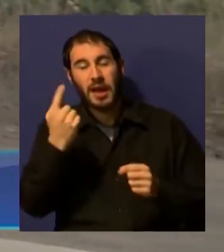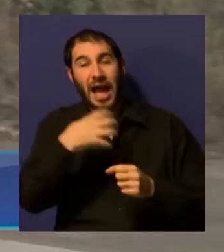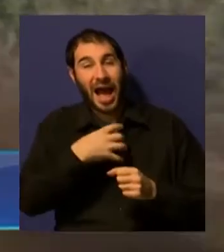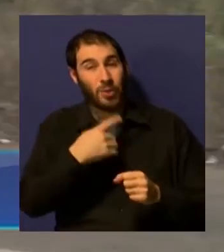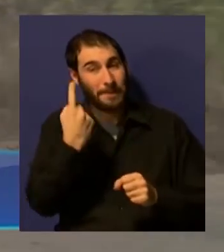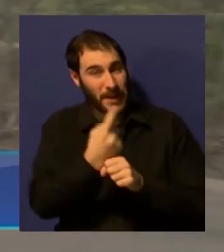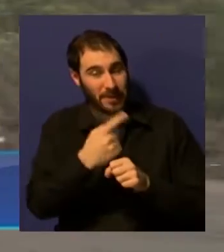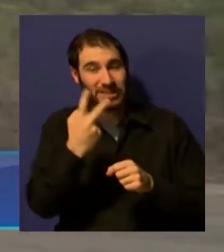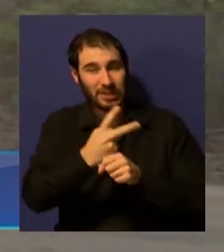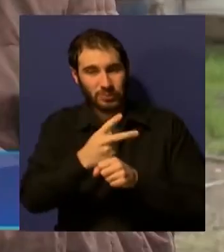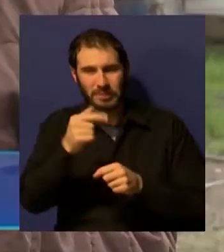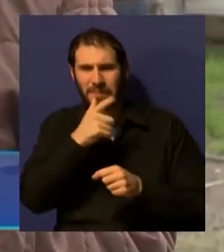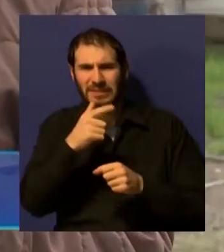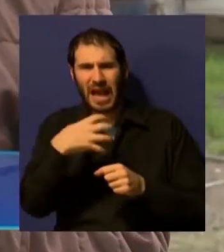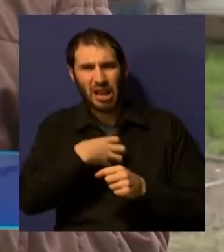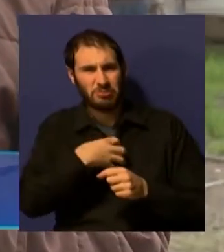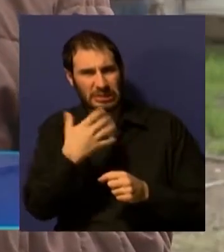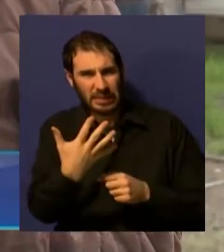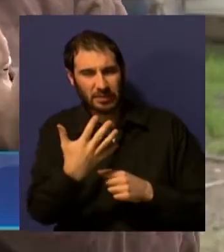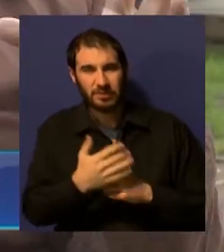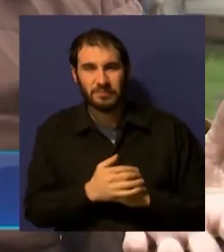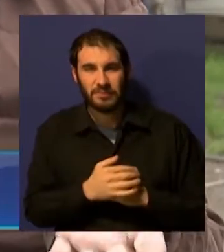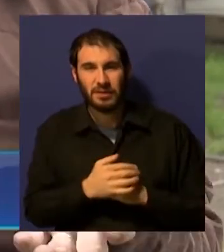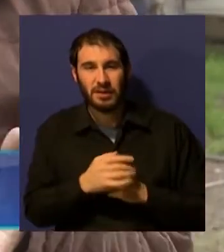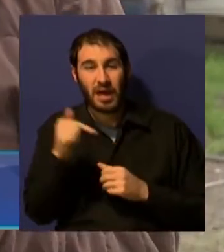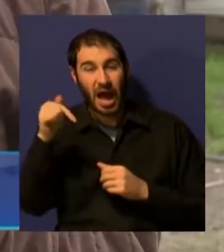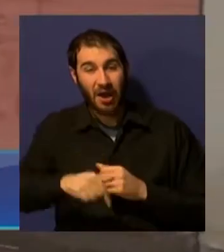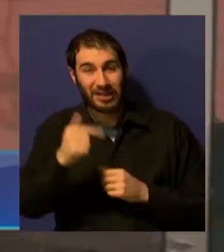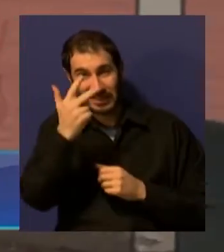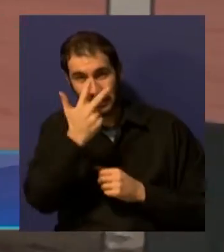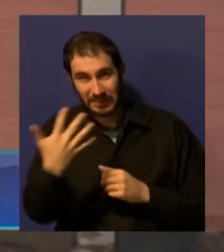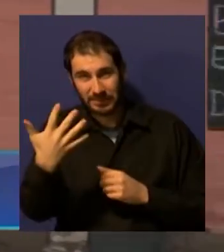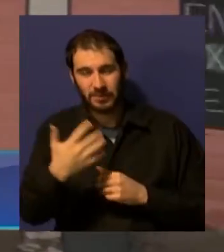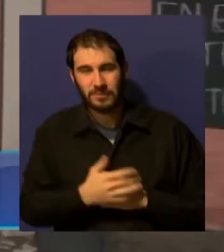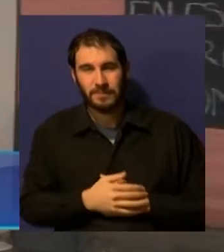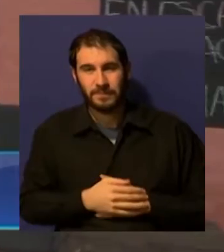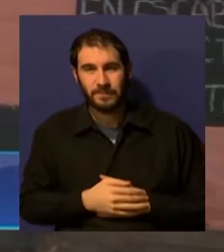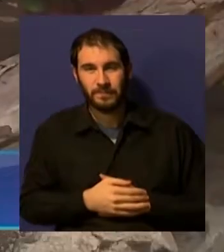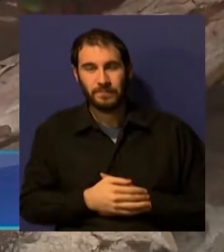de escuela secundaria creo que eran 5 alumnos y hoy ya son 35.